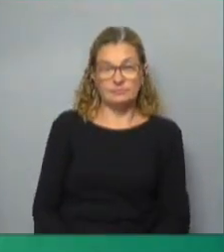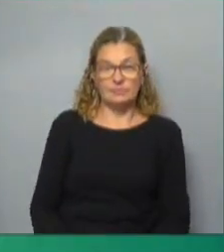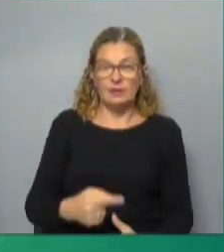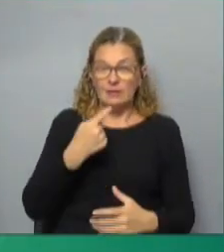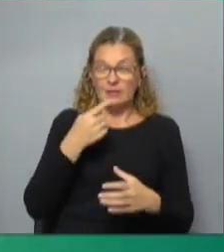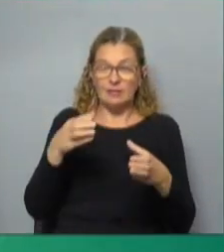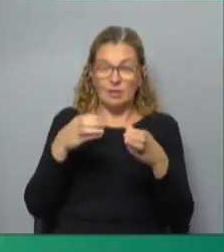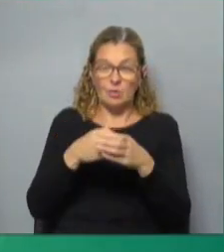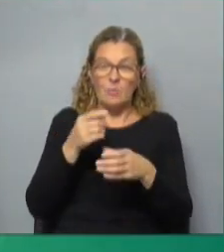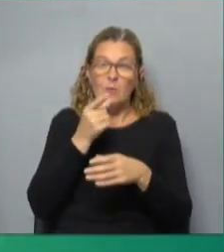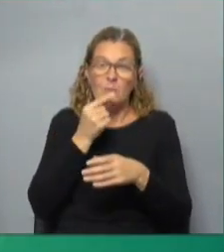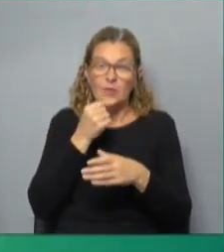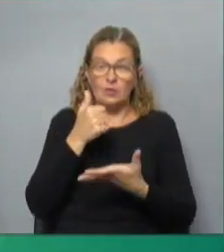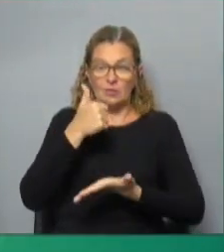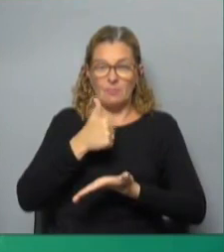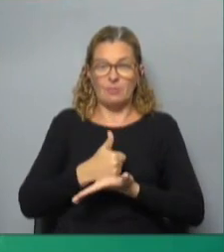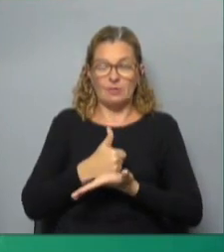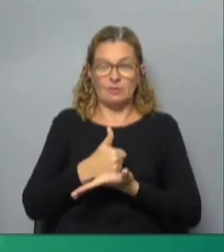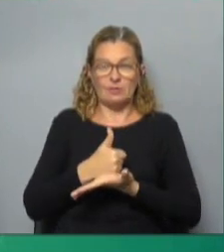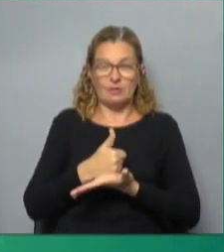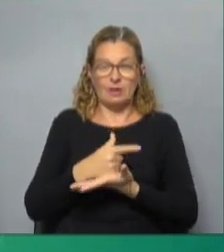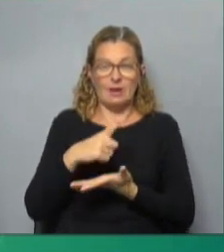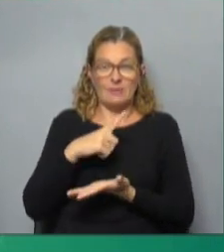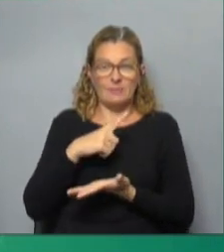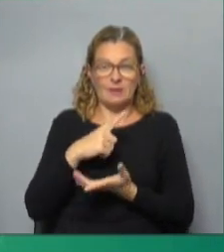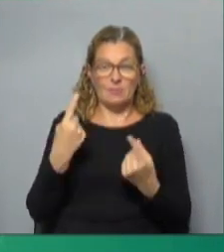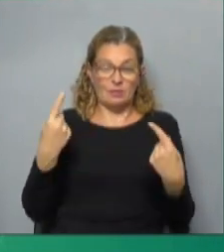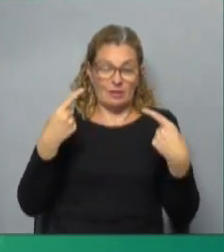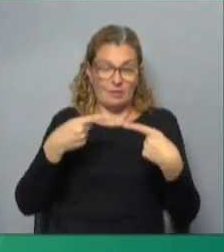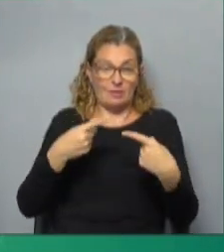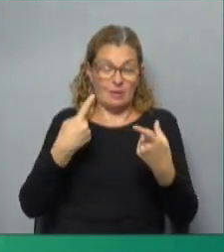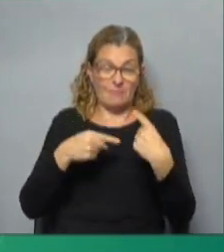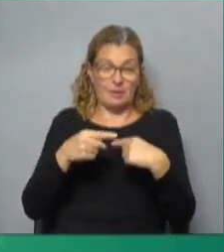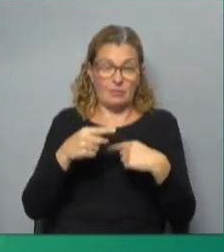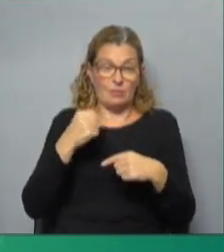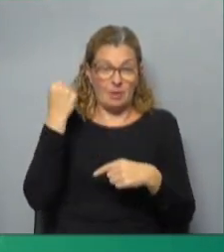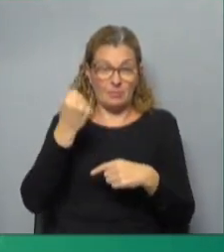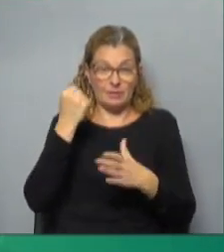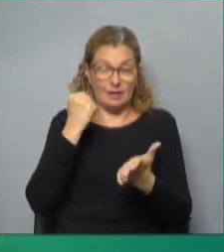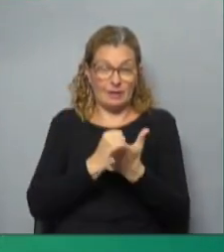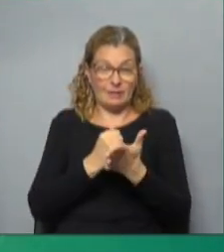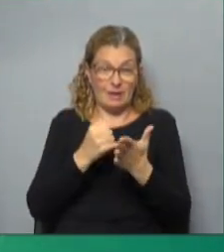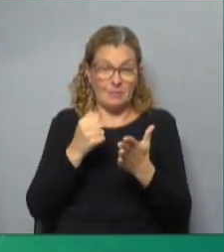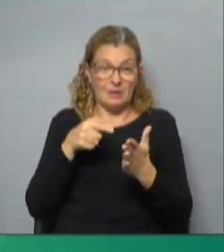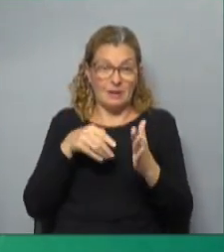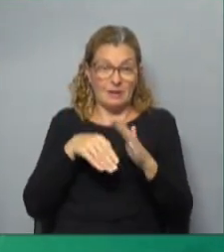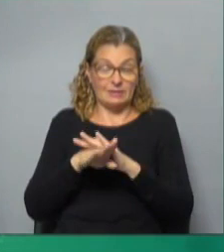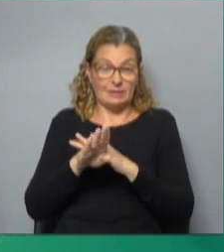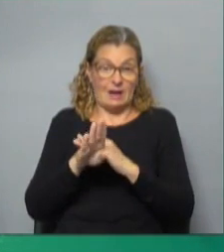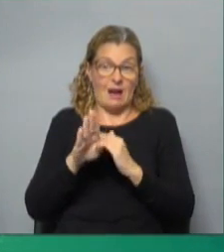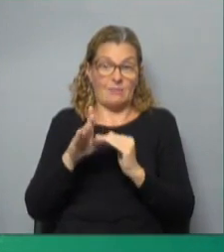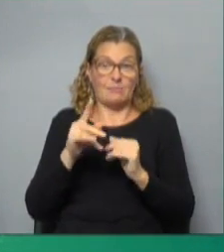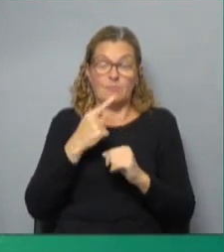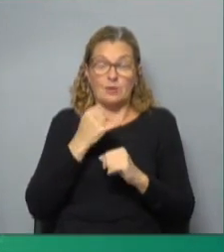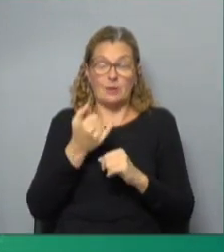gremial de policía la posición ha sido que esperemos que se dé el debate pero que lo que importa es que esté las garantías para el policía para el caso de que tenga que